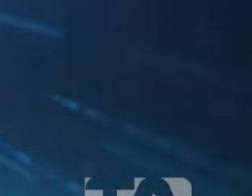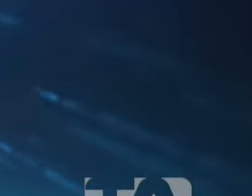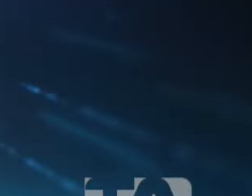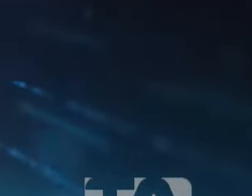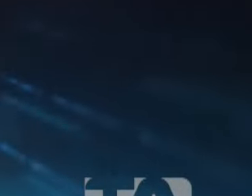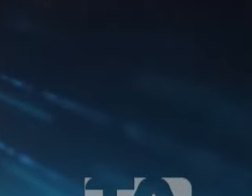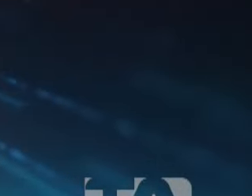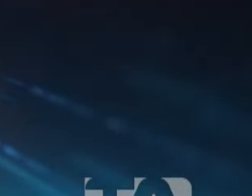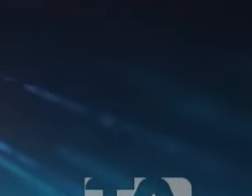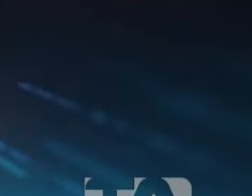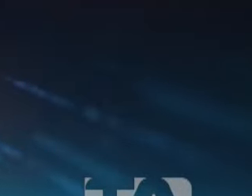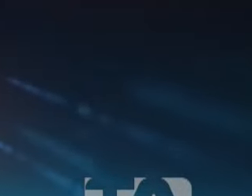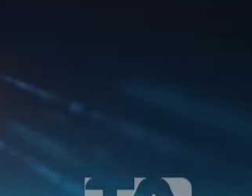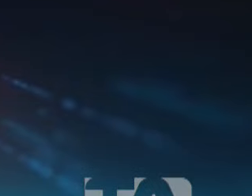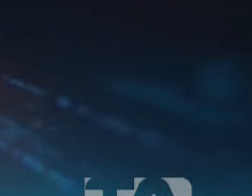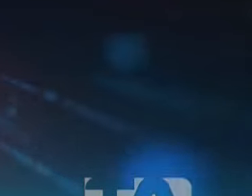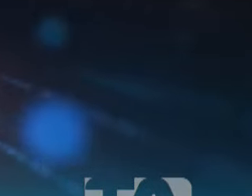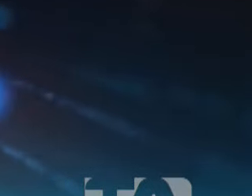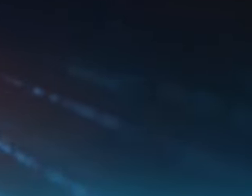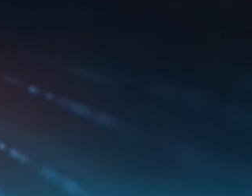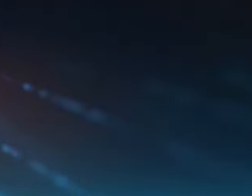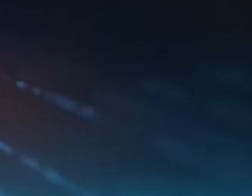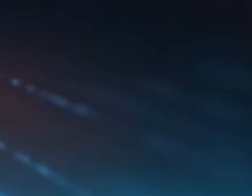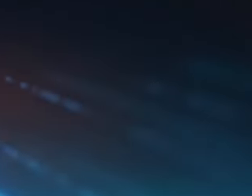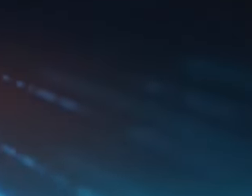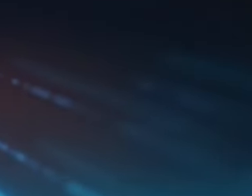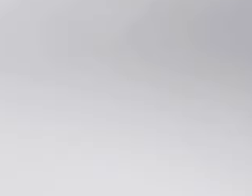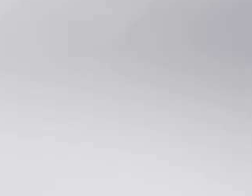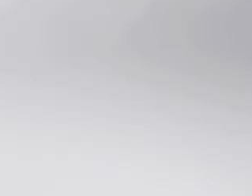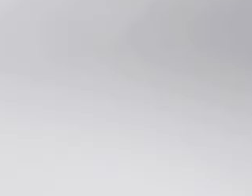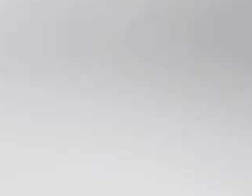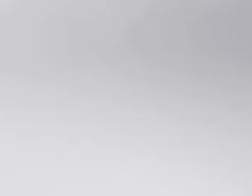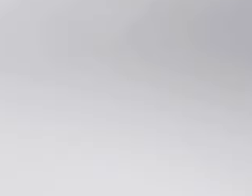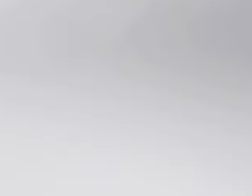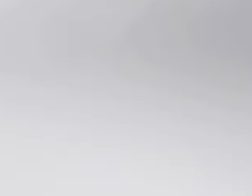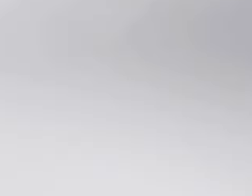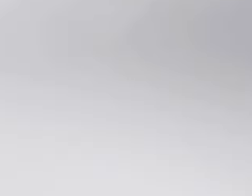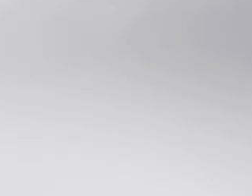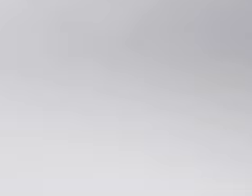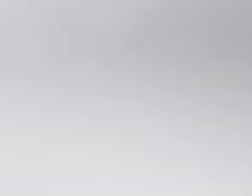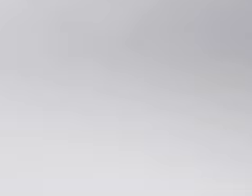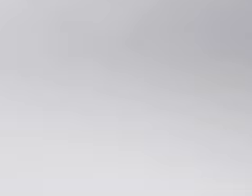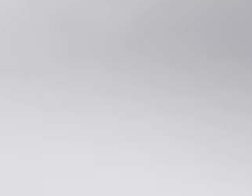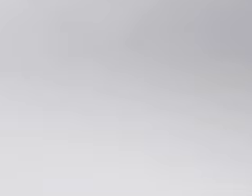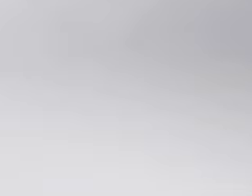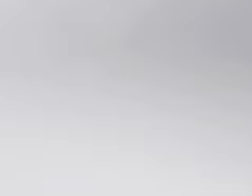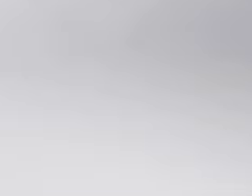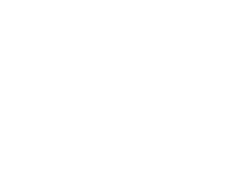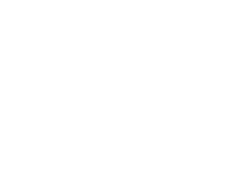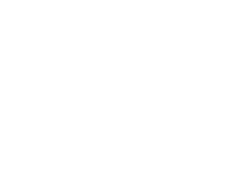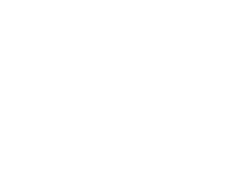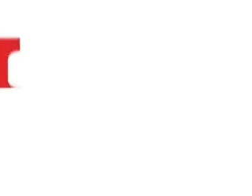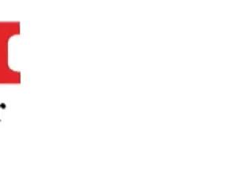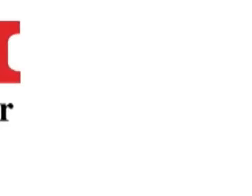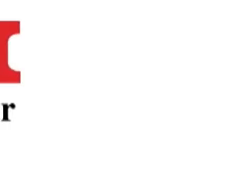Cuatro horas inteligencia artificial con el auspicio de Y la frescura no cuesta más. Super Maxi,